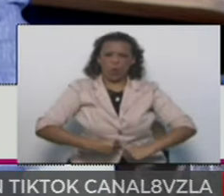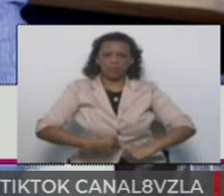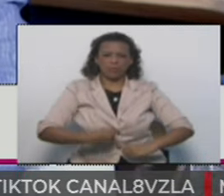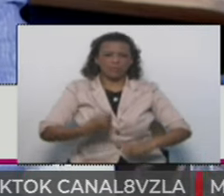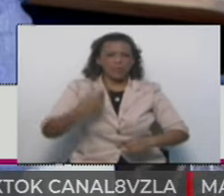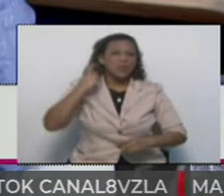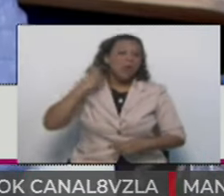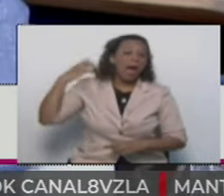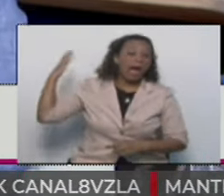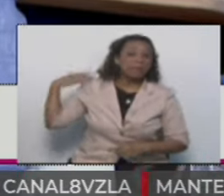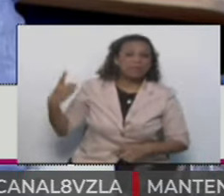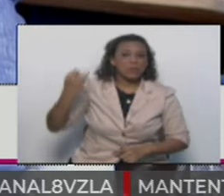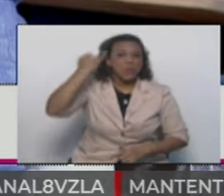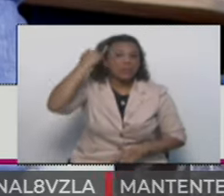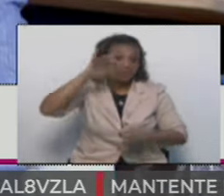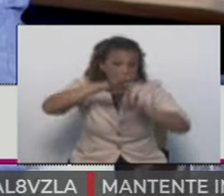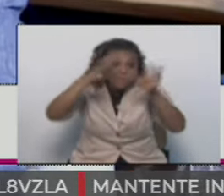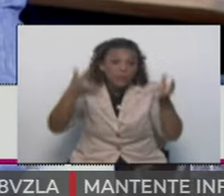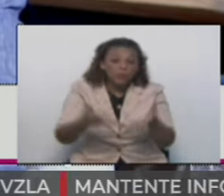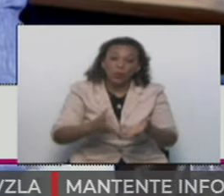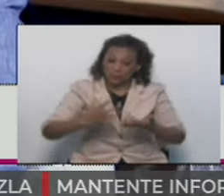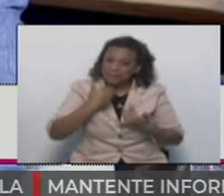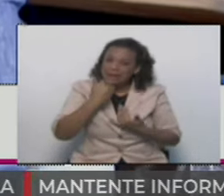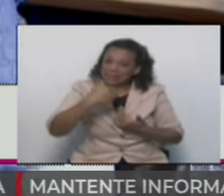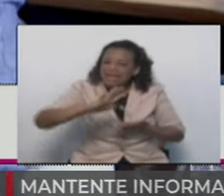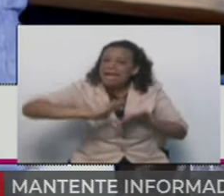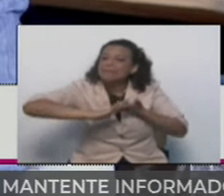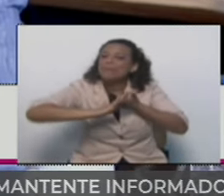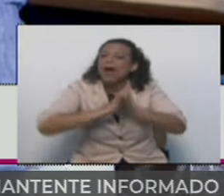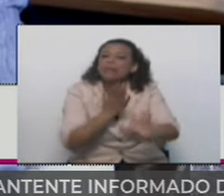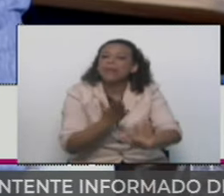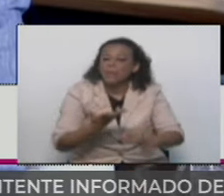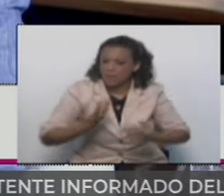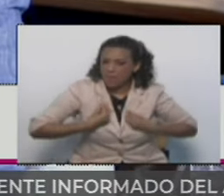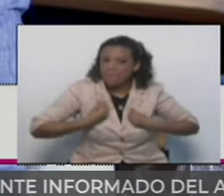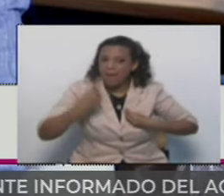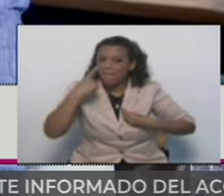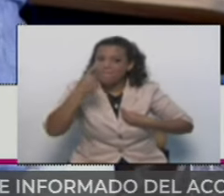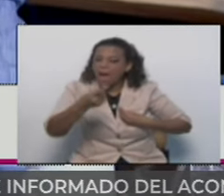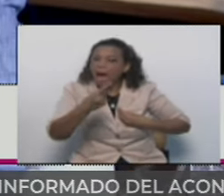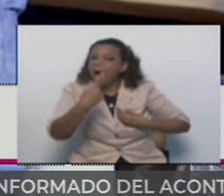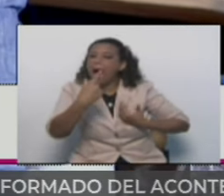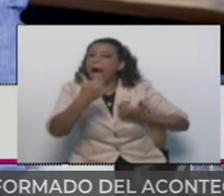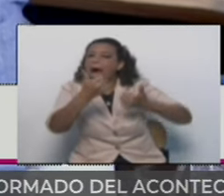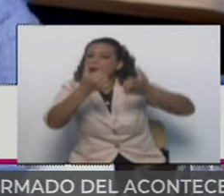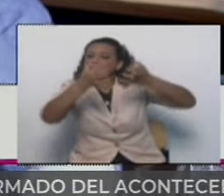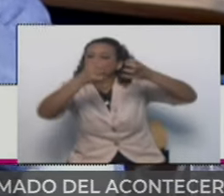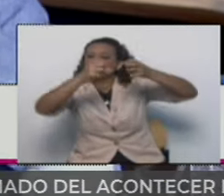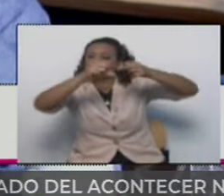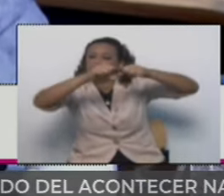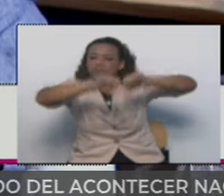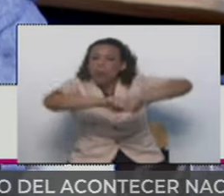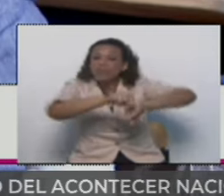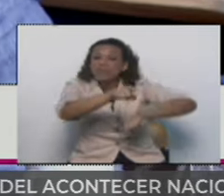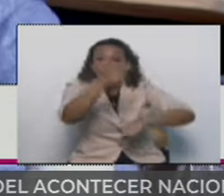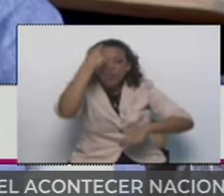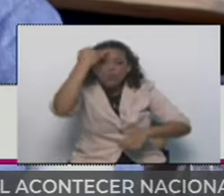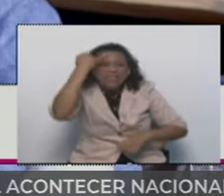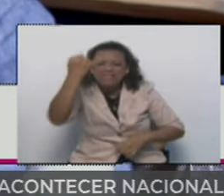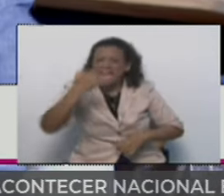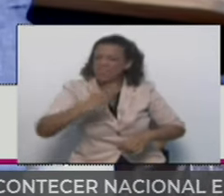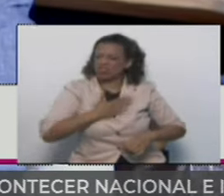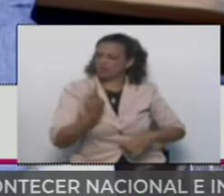colonial, de ese mundo. Claro que sí, estamos viviendo el inicio del final de ese mundo y